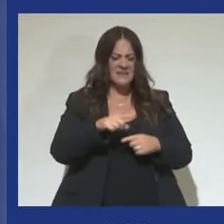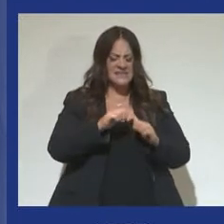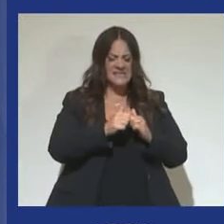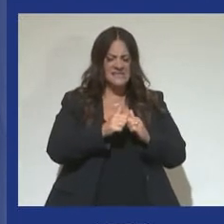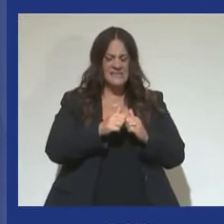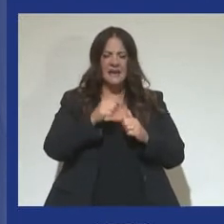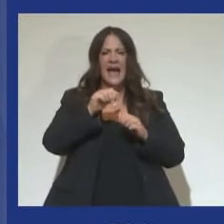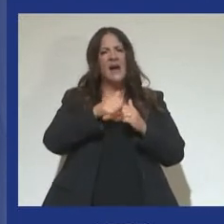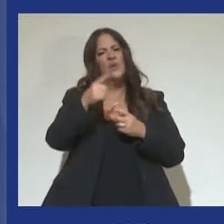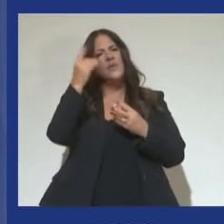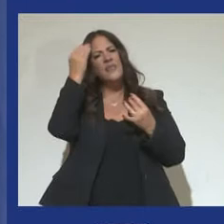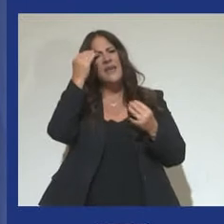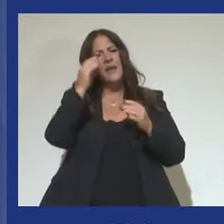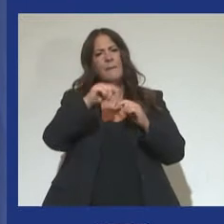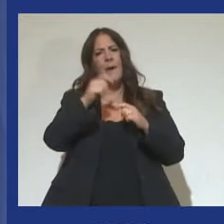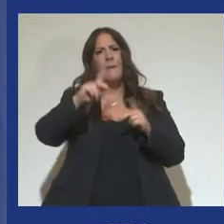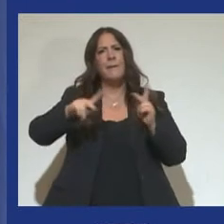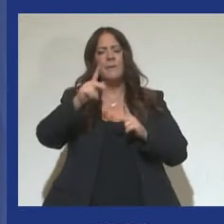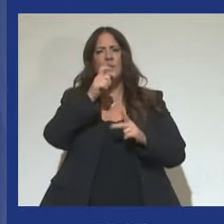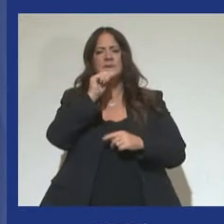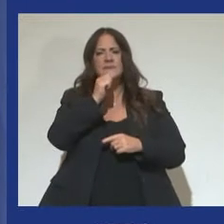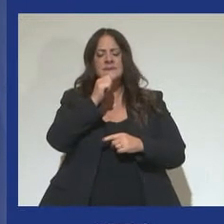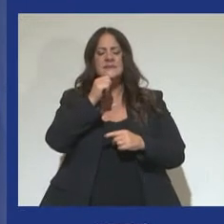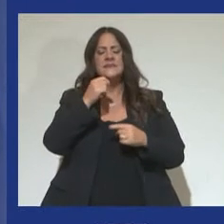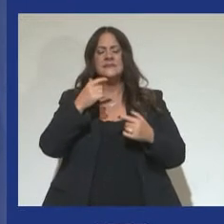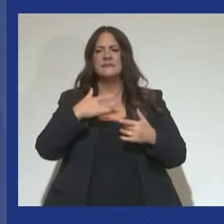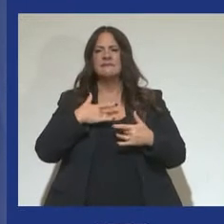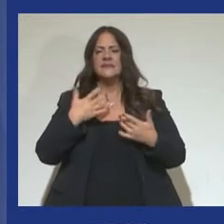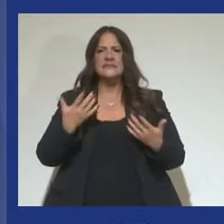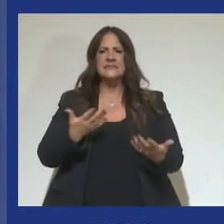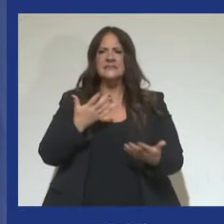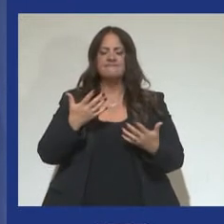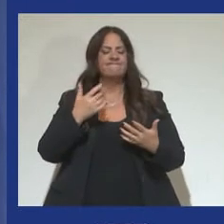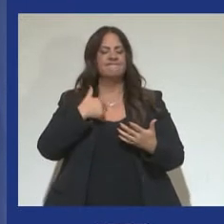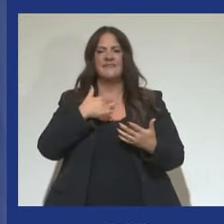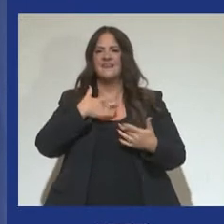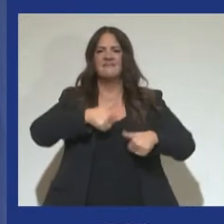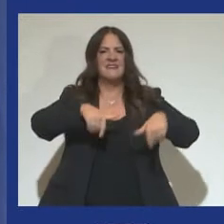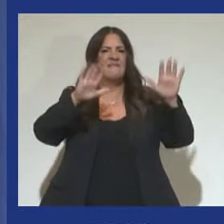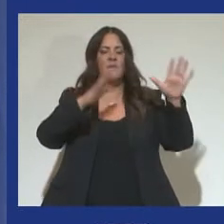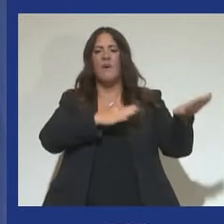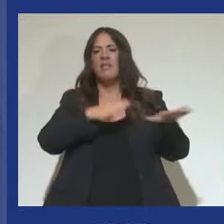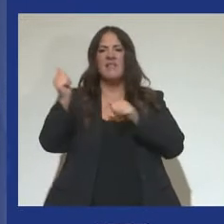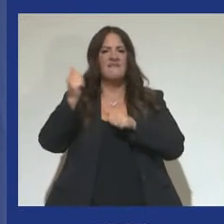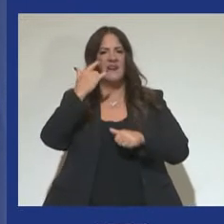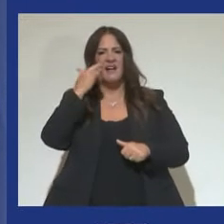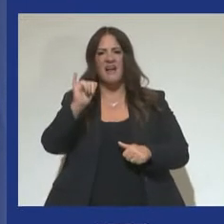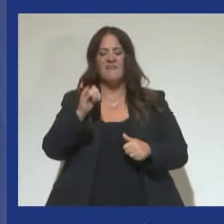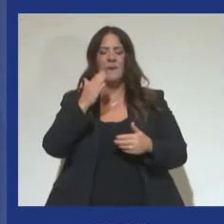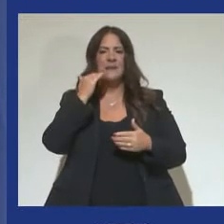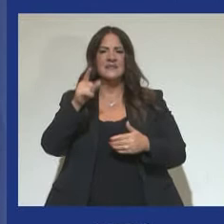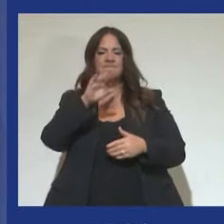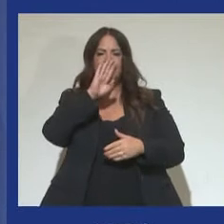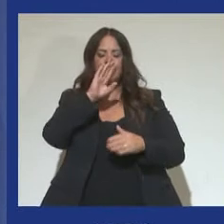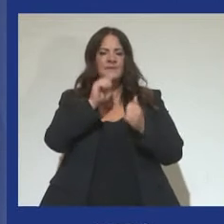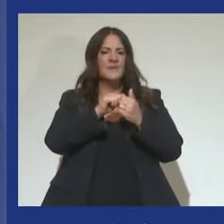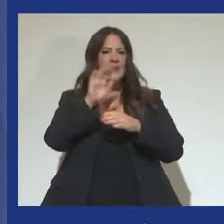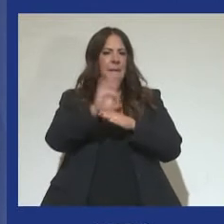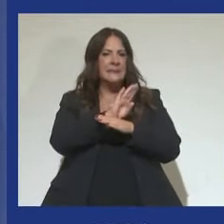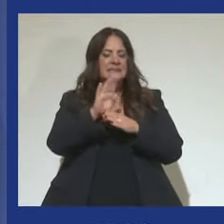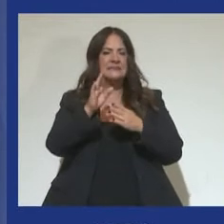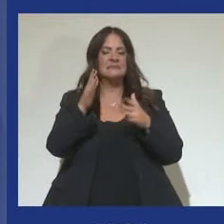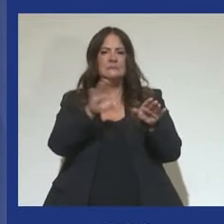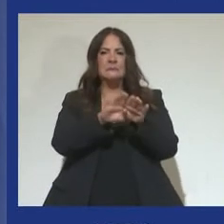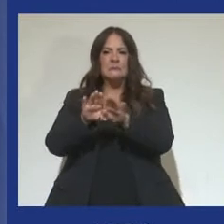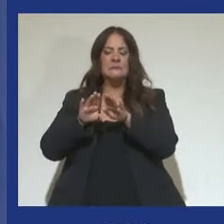siente actualmente como piensa sobre esto de la forma equitativa estamos